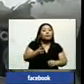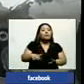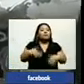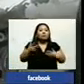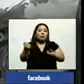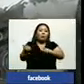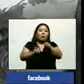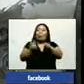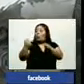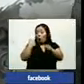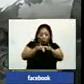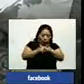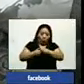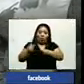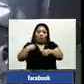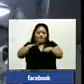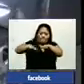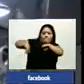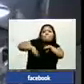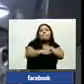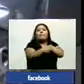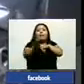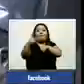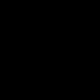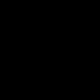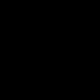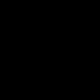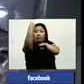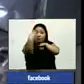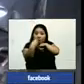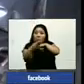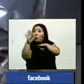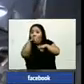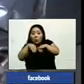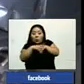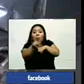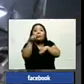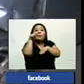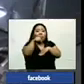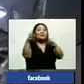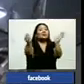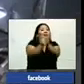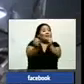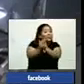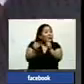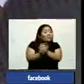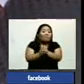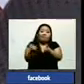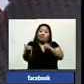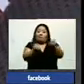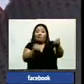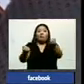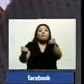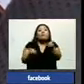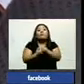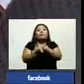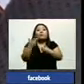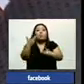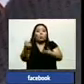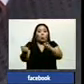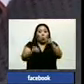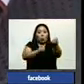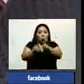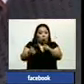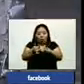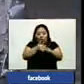Distracción al conducir, invadir el carril e irrespetar la seguridad son las causas de los percances. Entonces, pese a que manejar